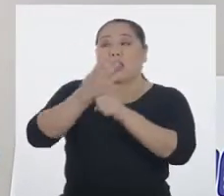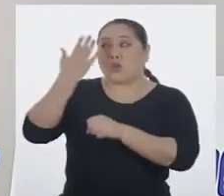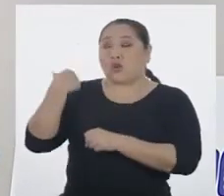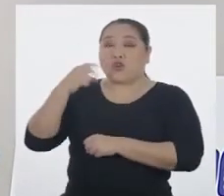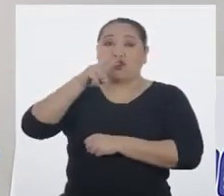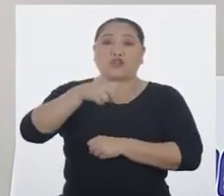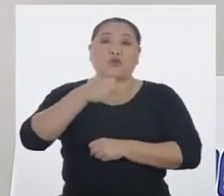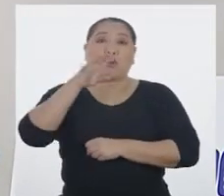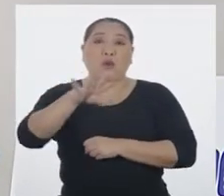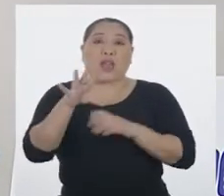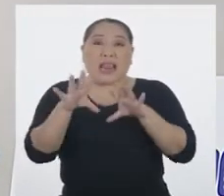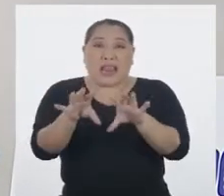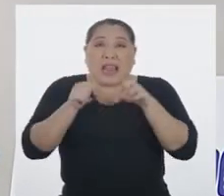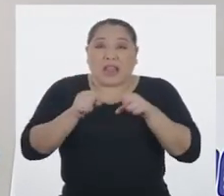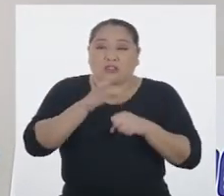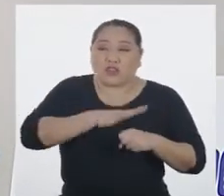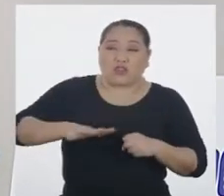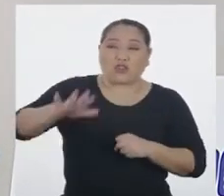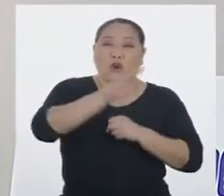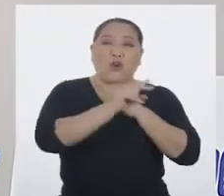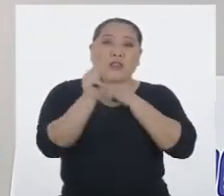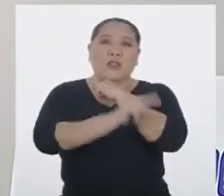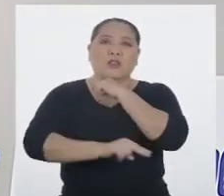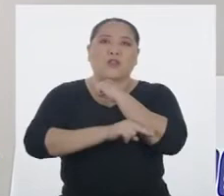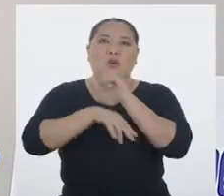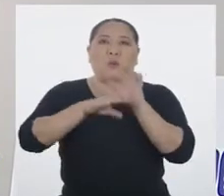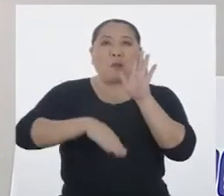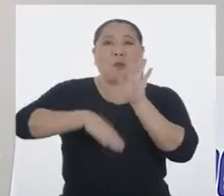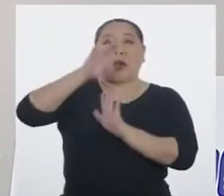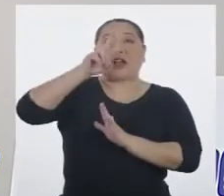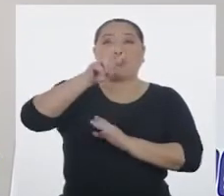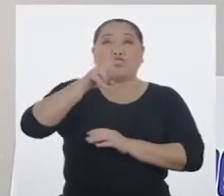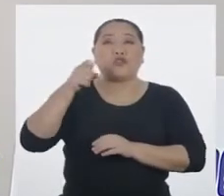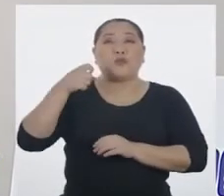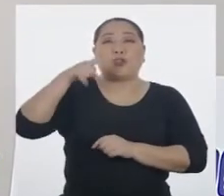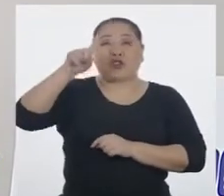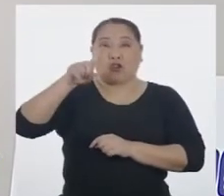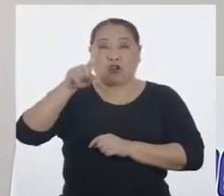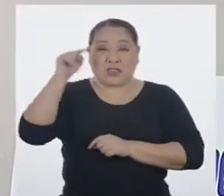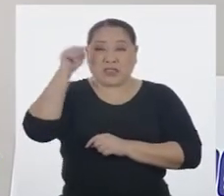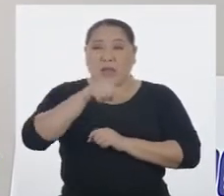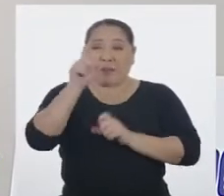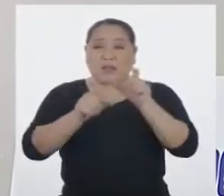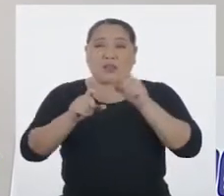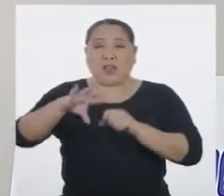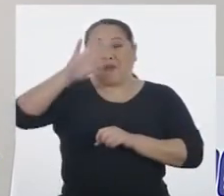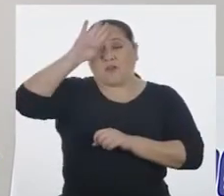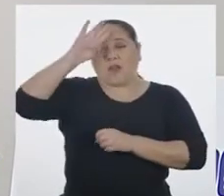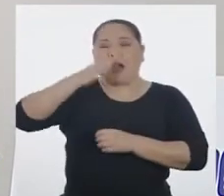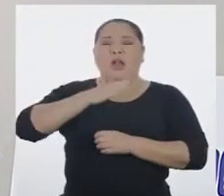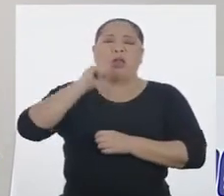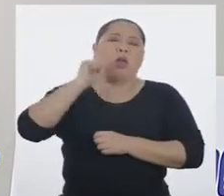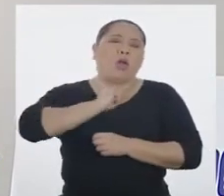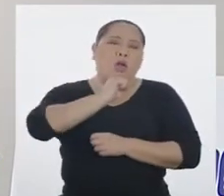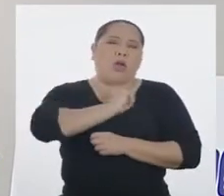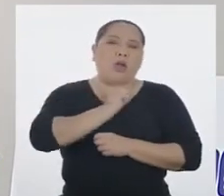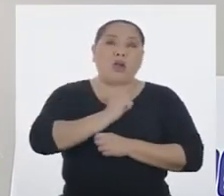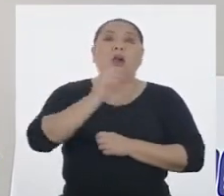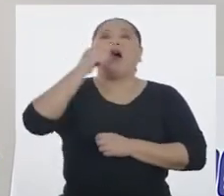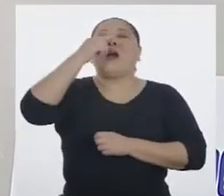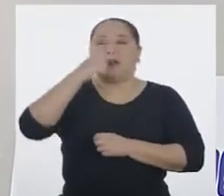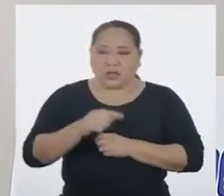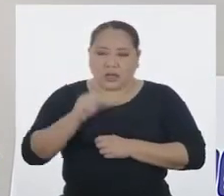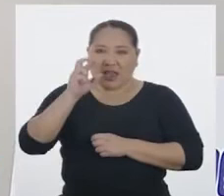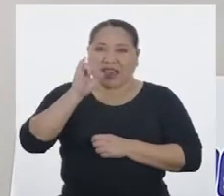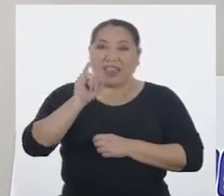el año 2004, las heladas ocasionaron a nivel nacional más de 2 millones de casos de enfermedades respiratorias agudas, como